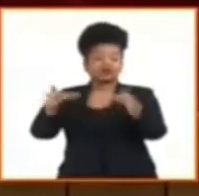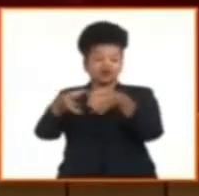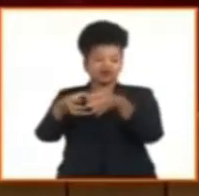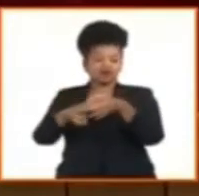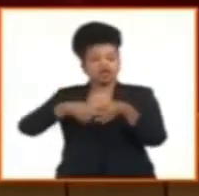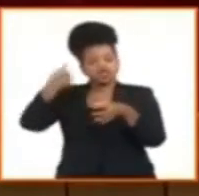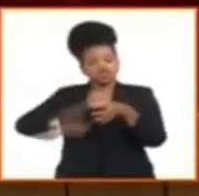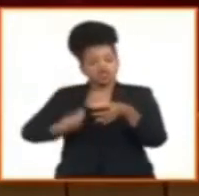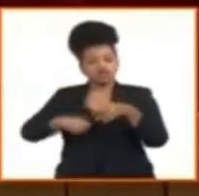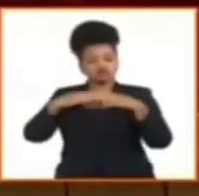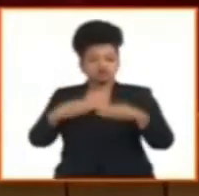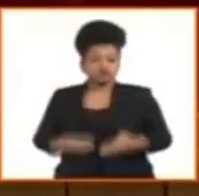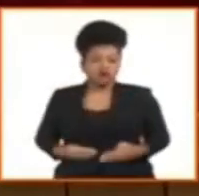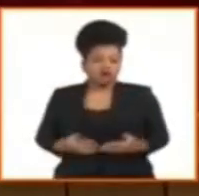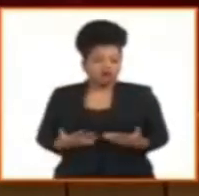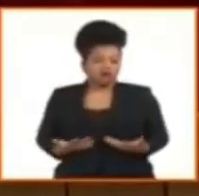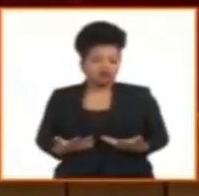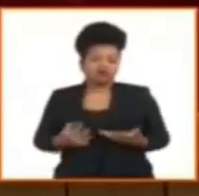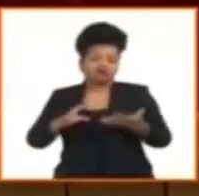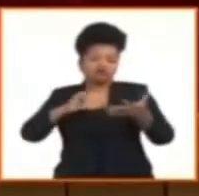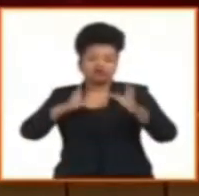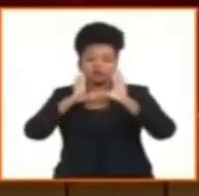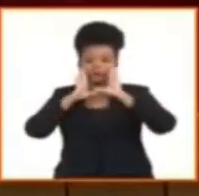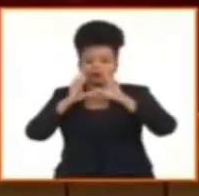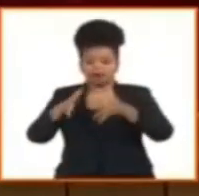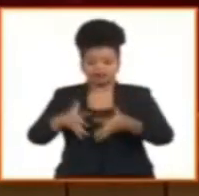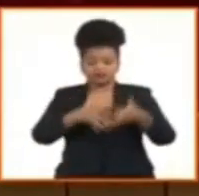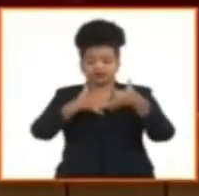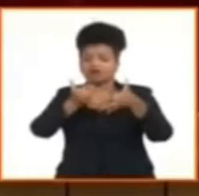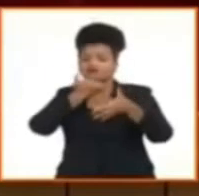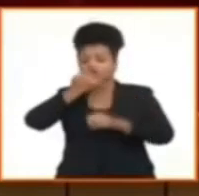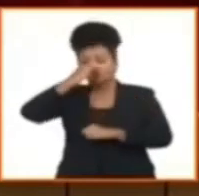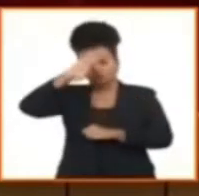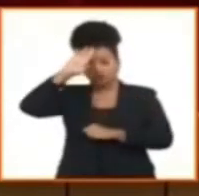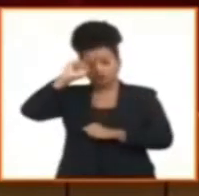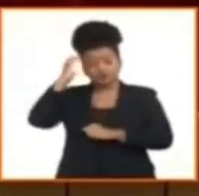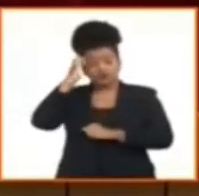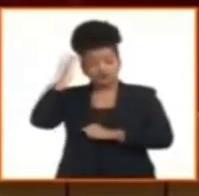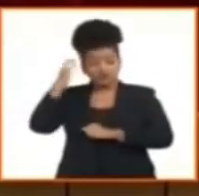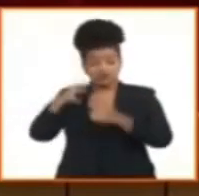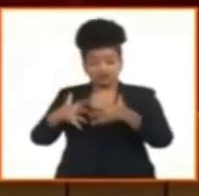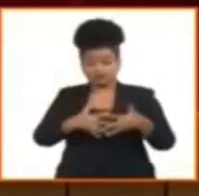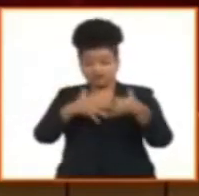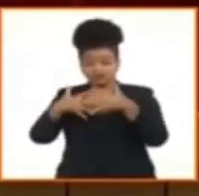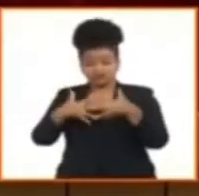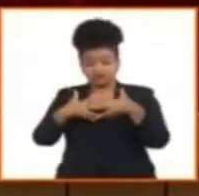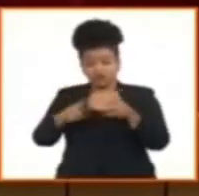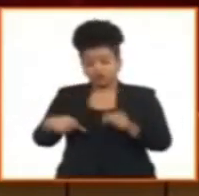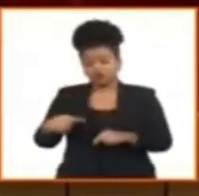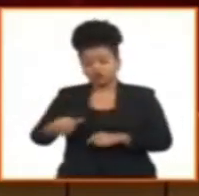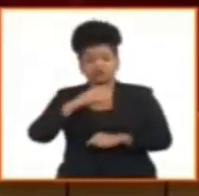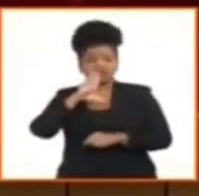con relación a la perspectiva norteamericana hacia Cuba. El gobierno de Estados Unidos declara a diario que los derechos